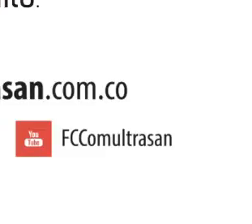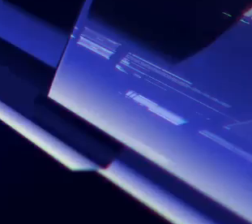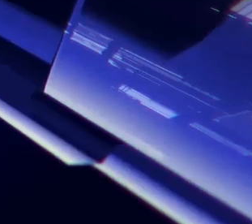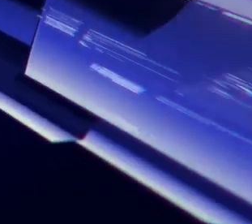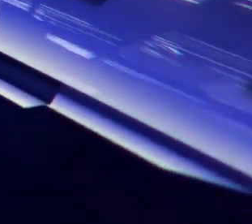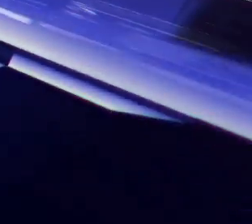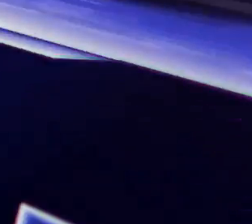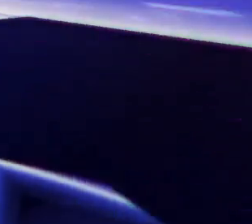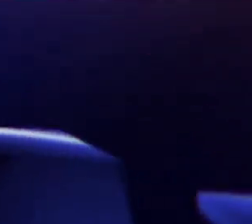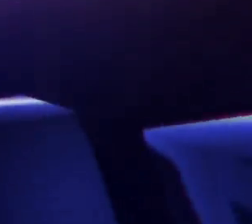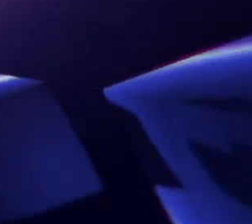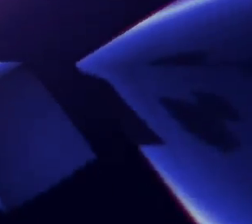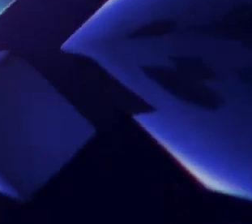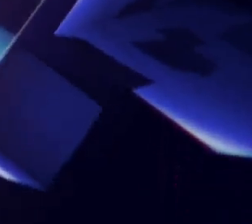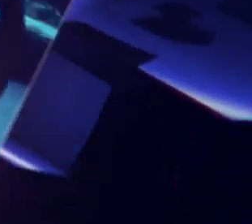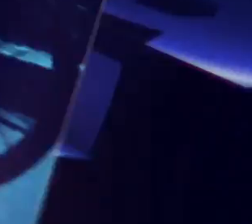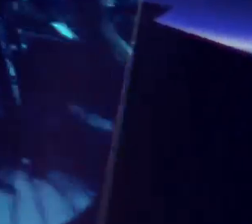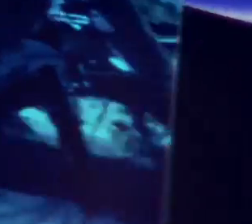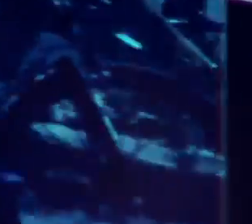crédito.